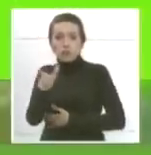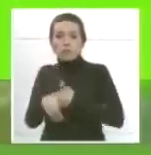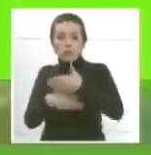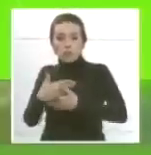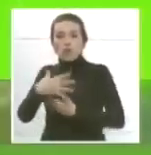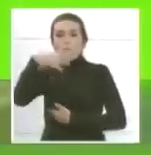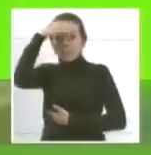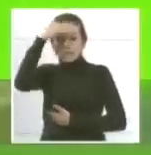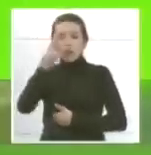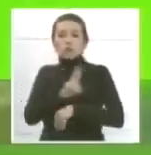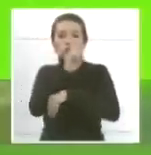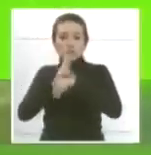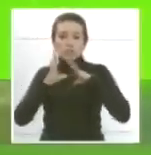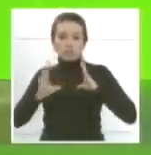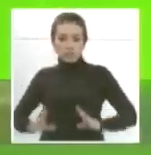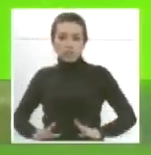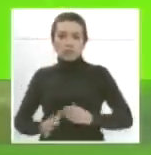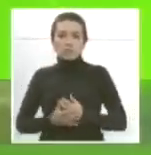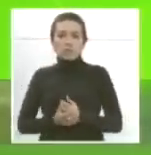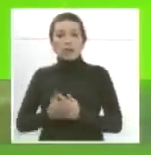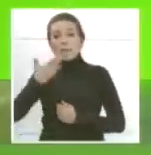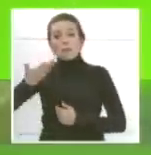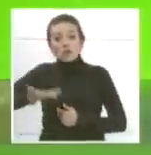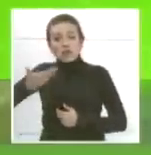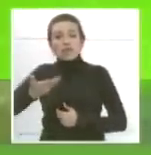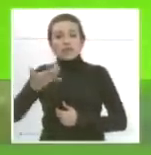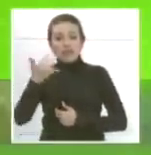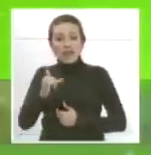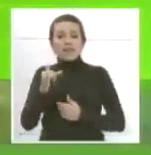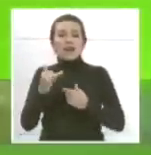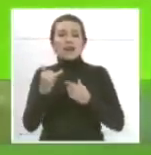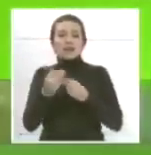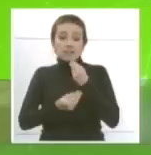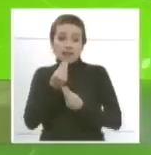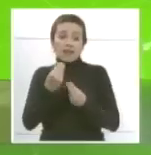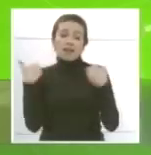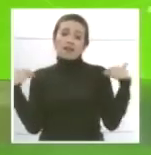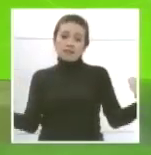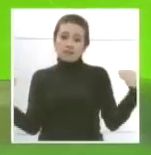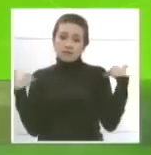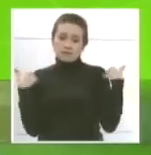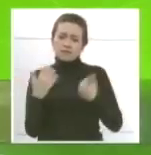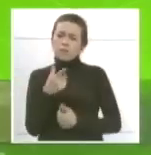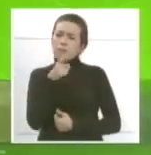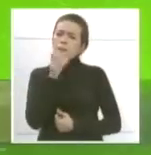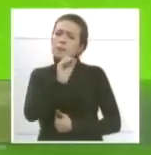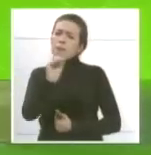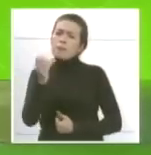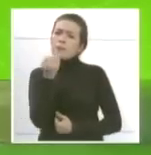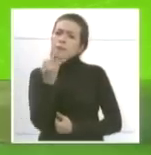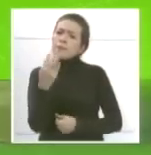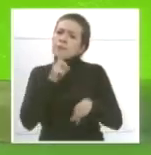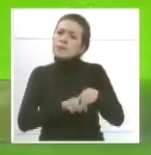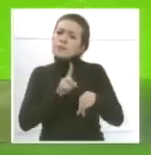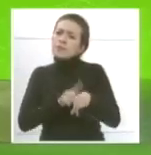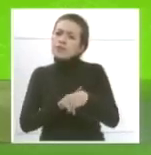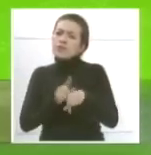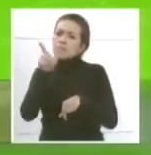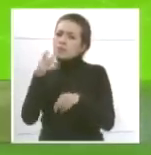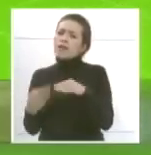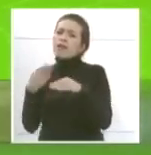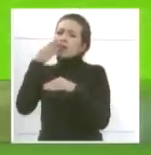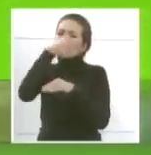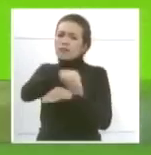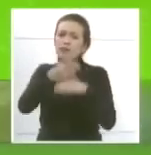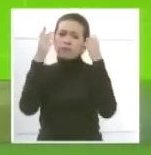eso generalmente parte por hacer ejercicio. ¿Por cuánto tiempo se debe o la persona debe acudir a